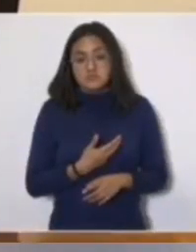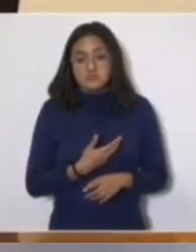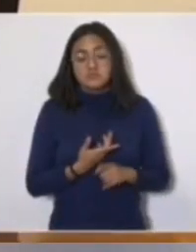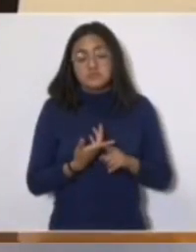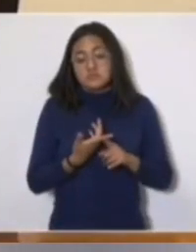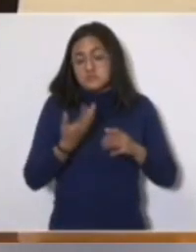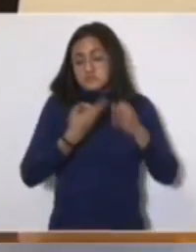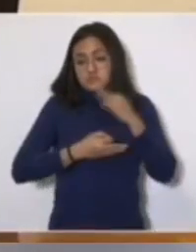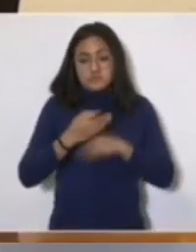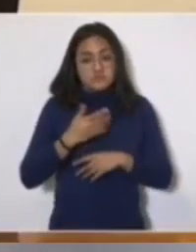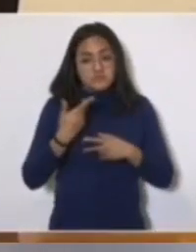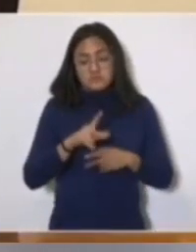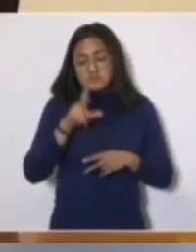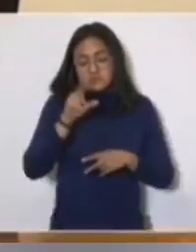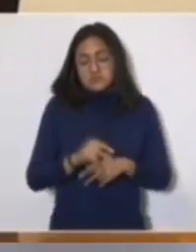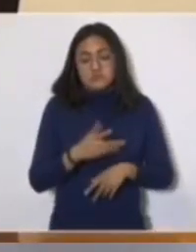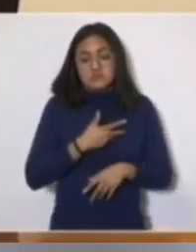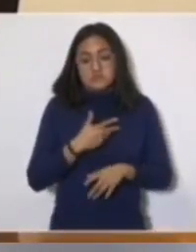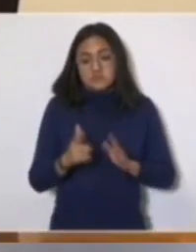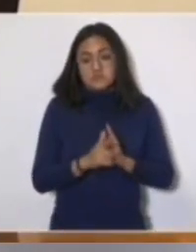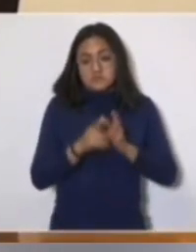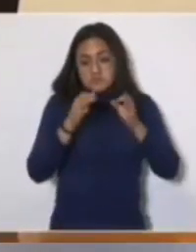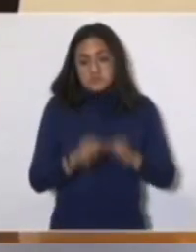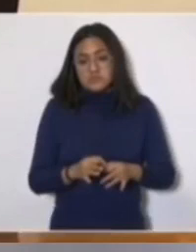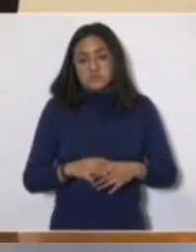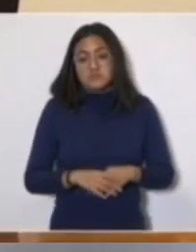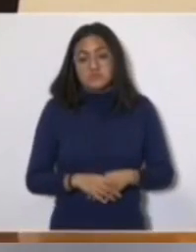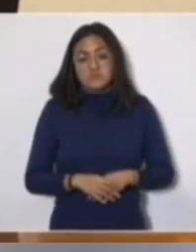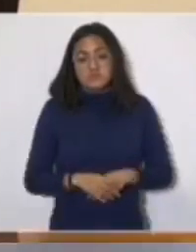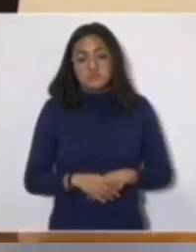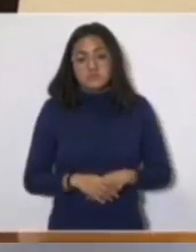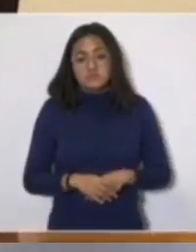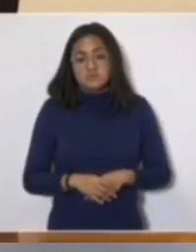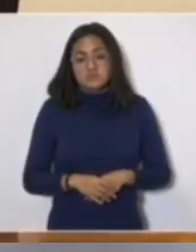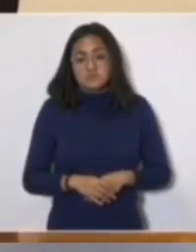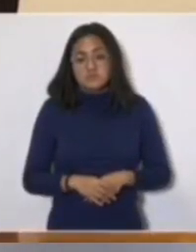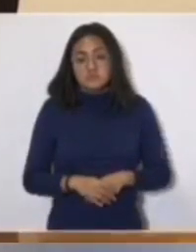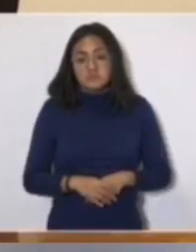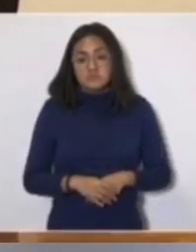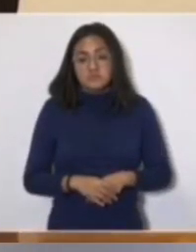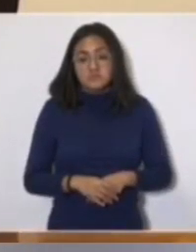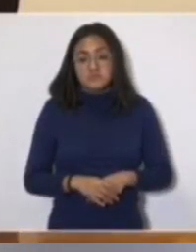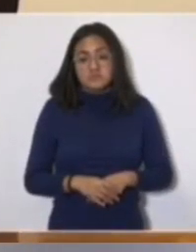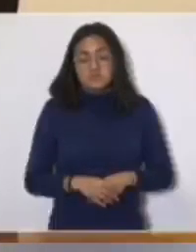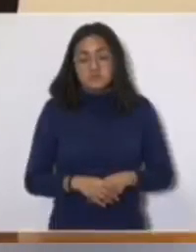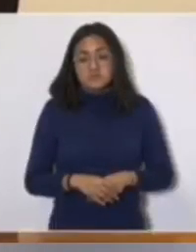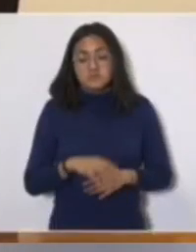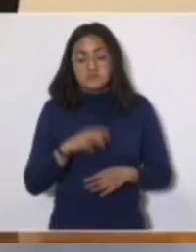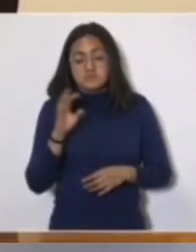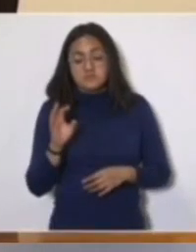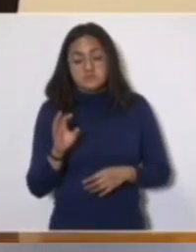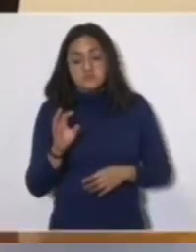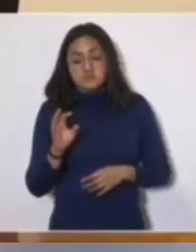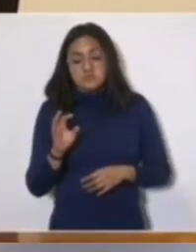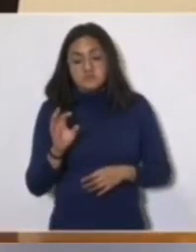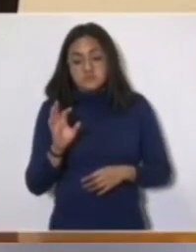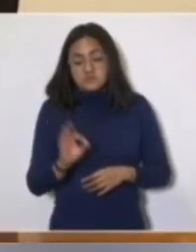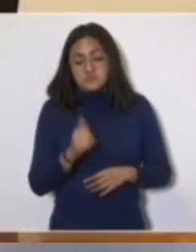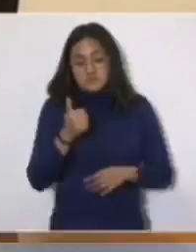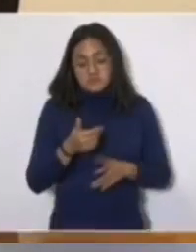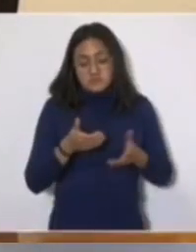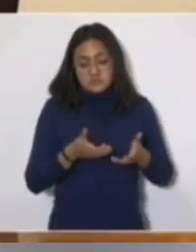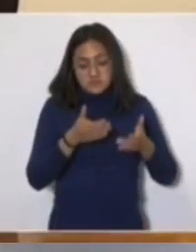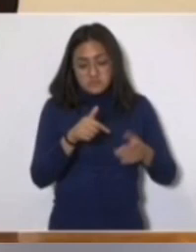todo porque hay situaciones legales 46 y expropiar expropiar